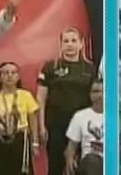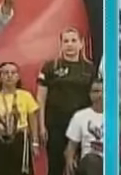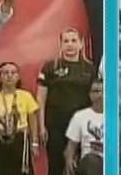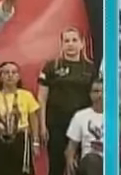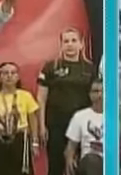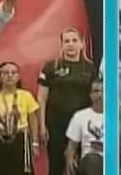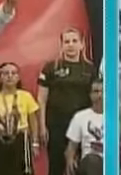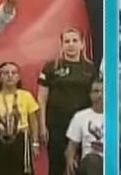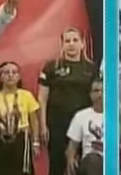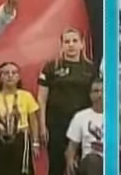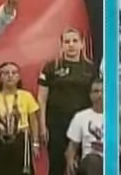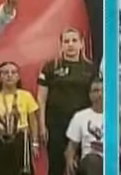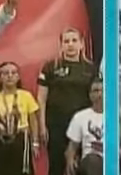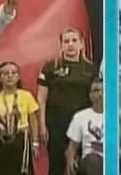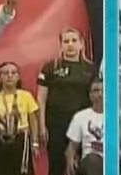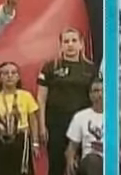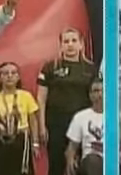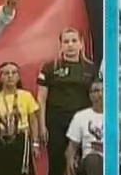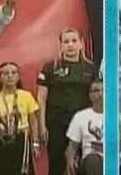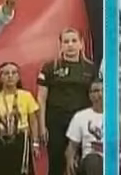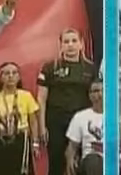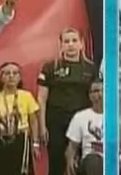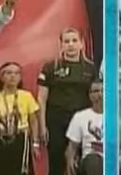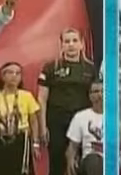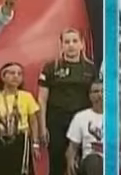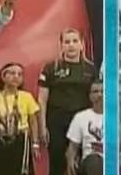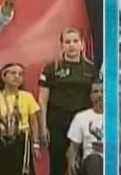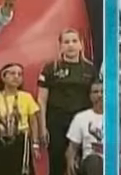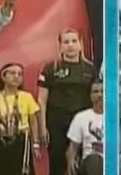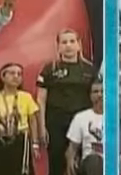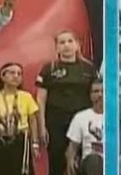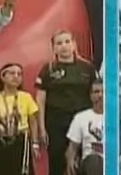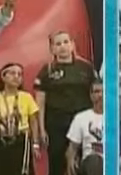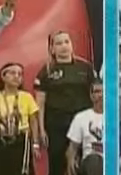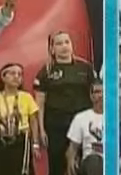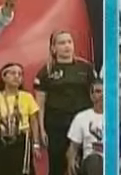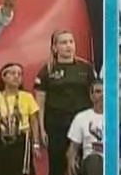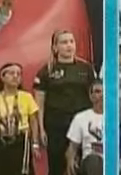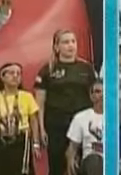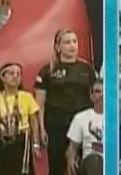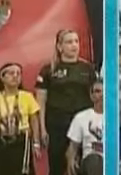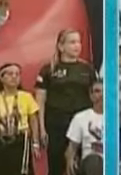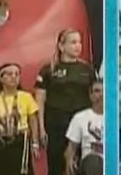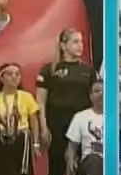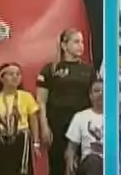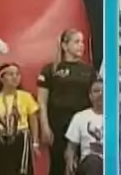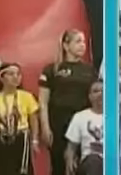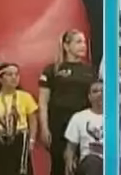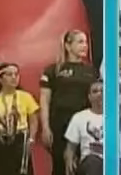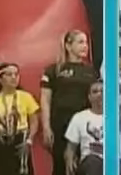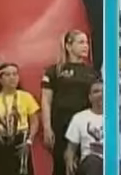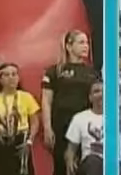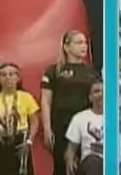Honor y gloria al pueblo de Nicaragua y a la Revolución Popular Sandinista.